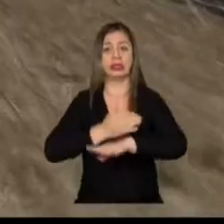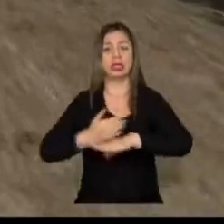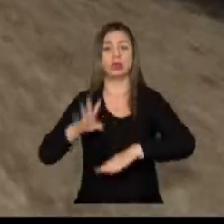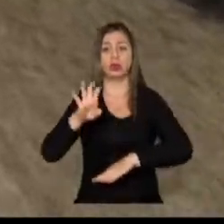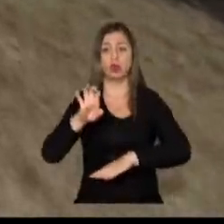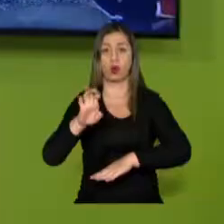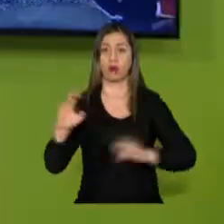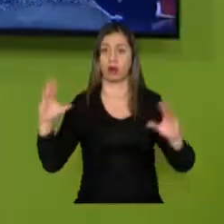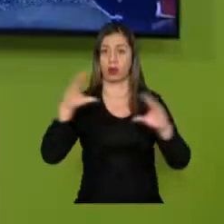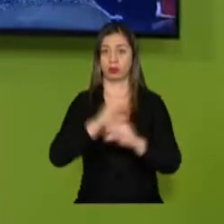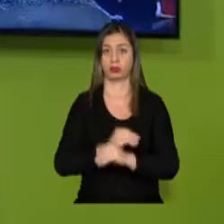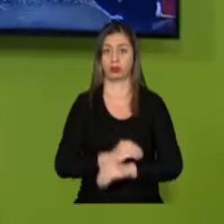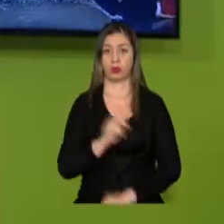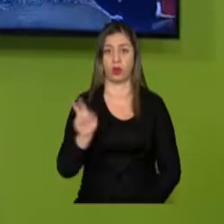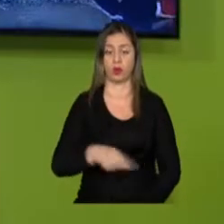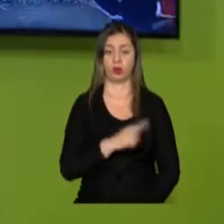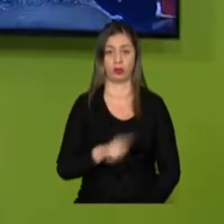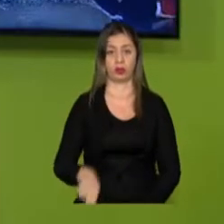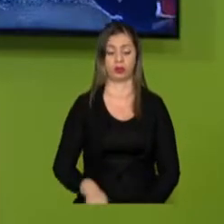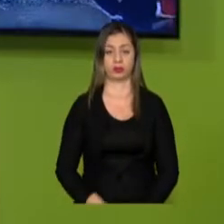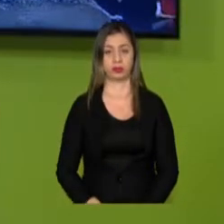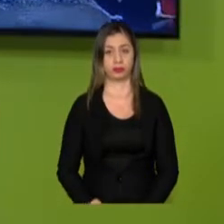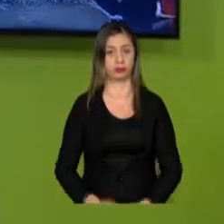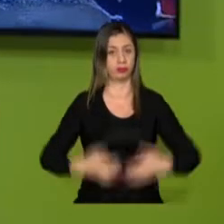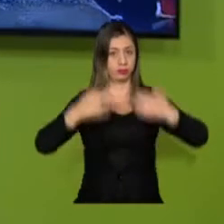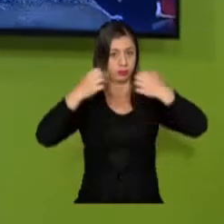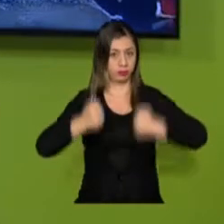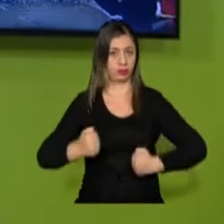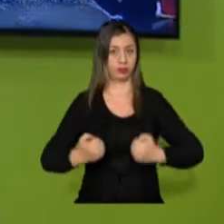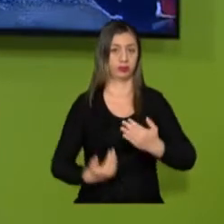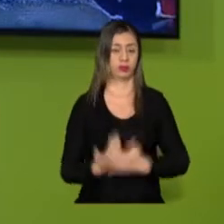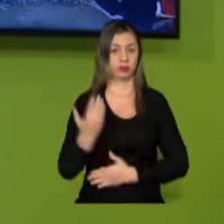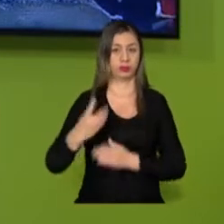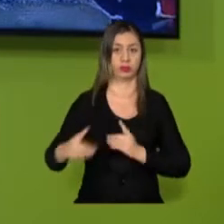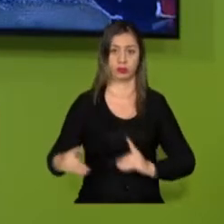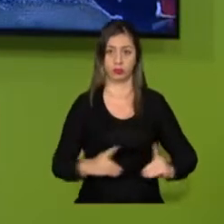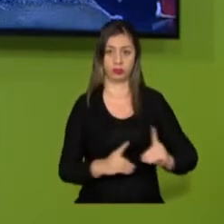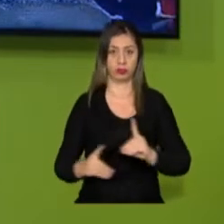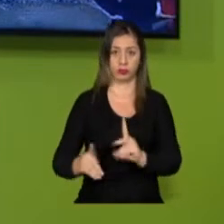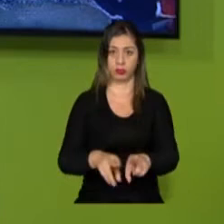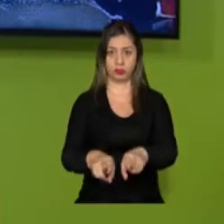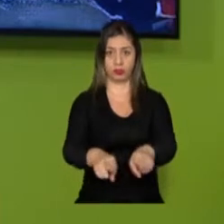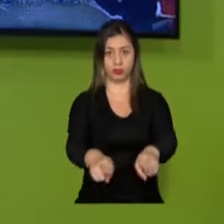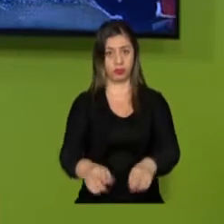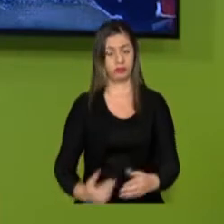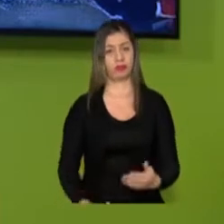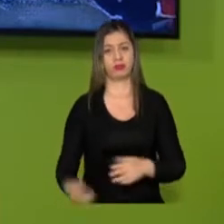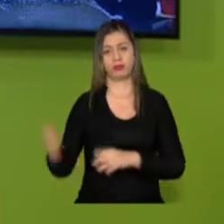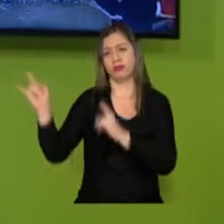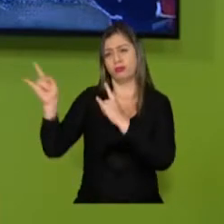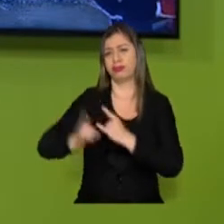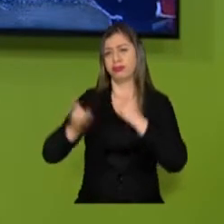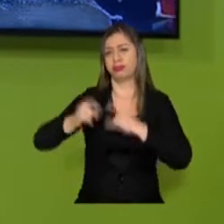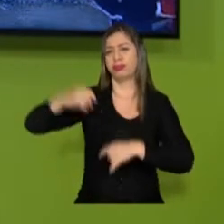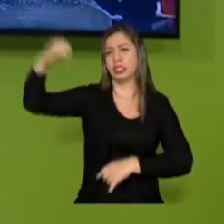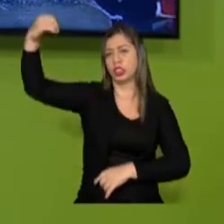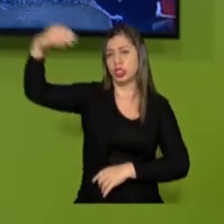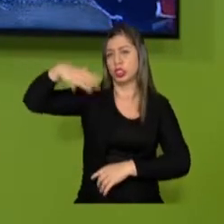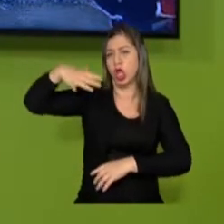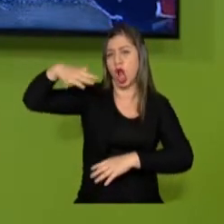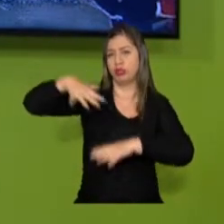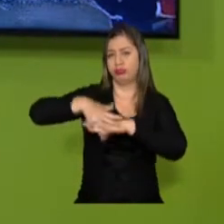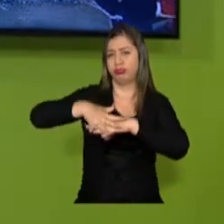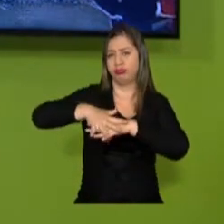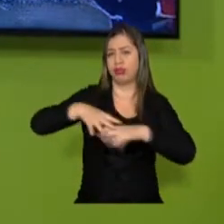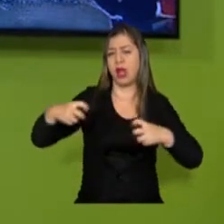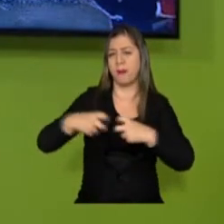noche. La nueva sede de la CBC en Dagua será electrificada con energía solar. La moderna construcción